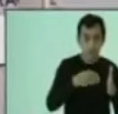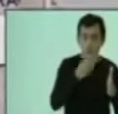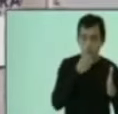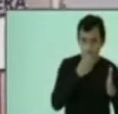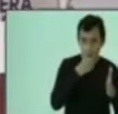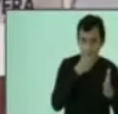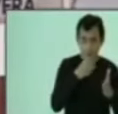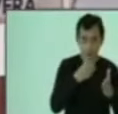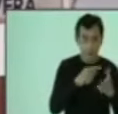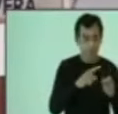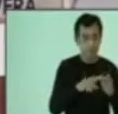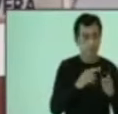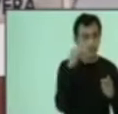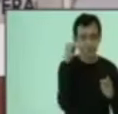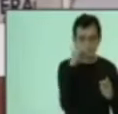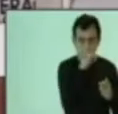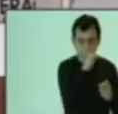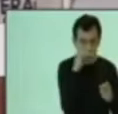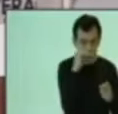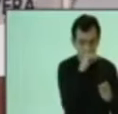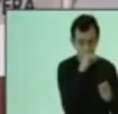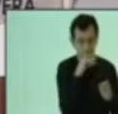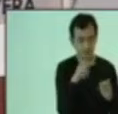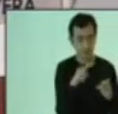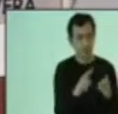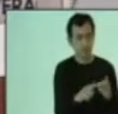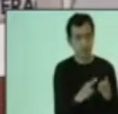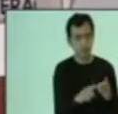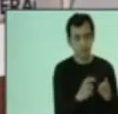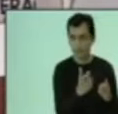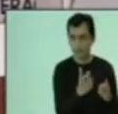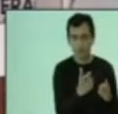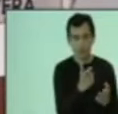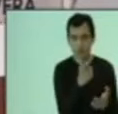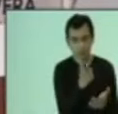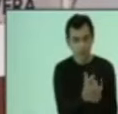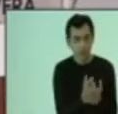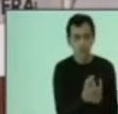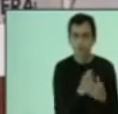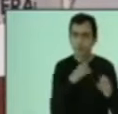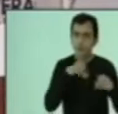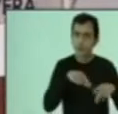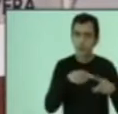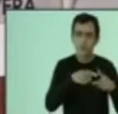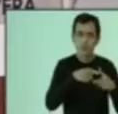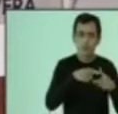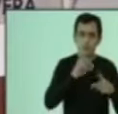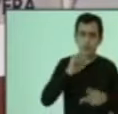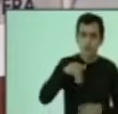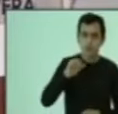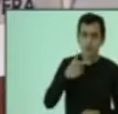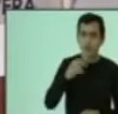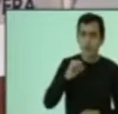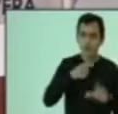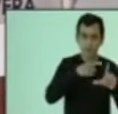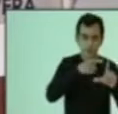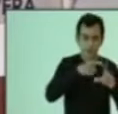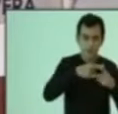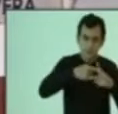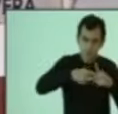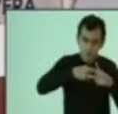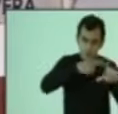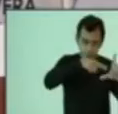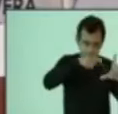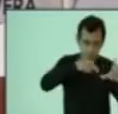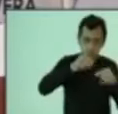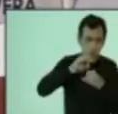de manera gratuita. De tal motivo, hay unas estadísticas que estipula el INEGI en su último censo